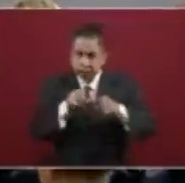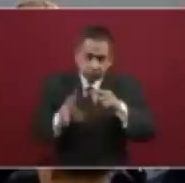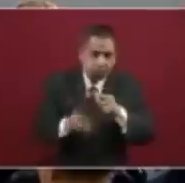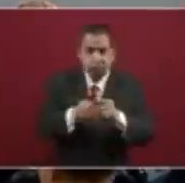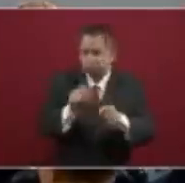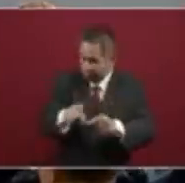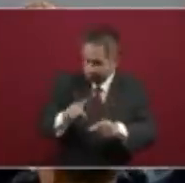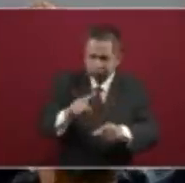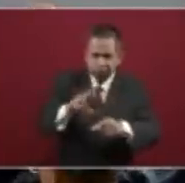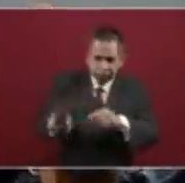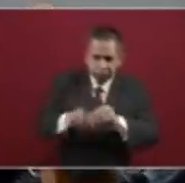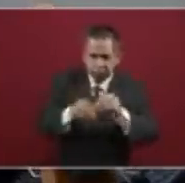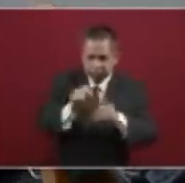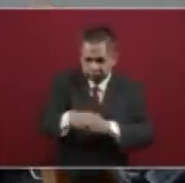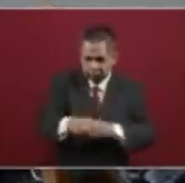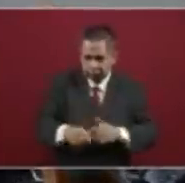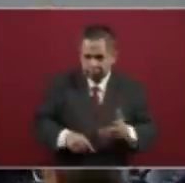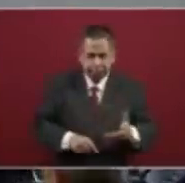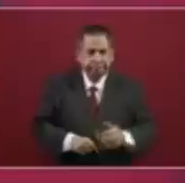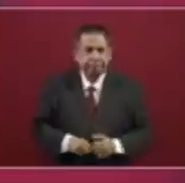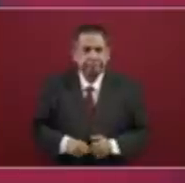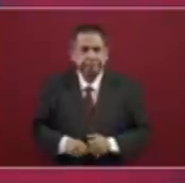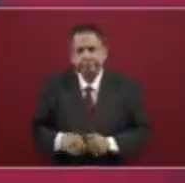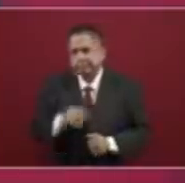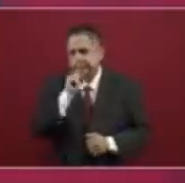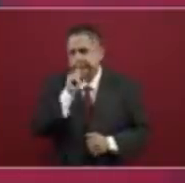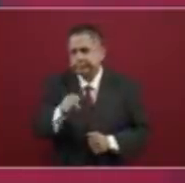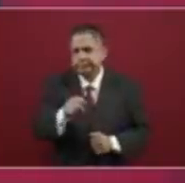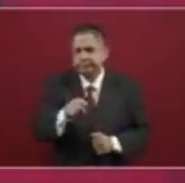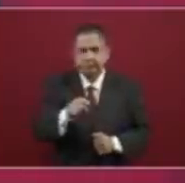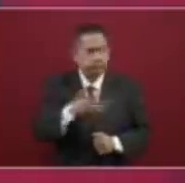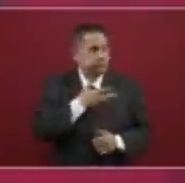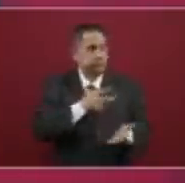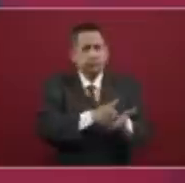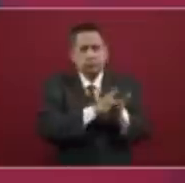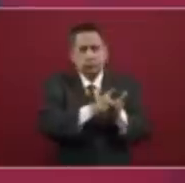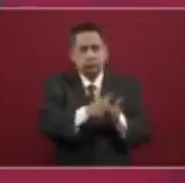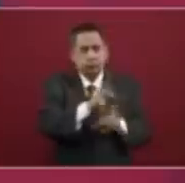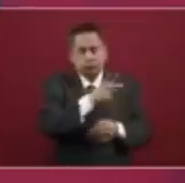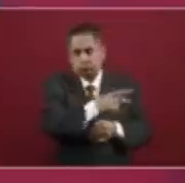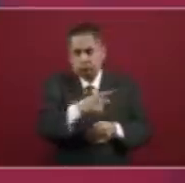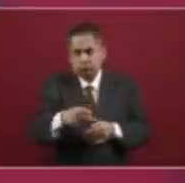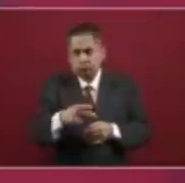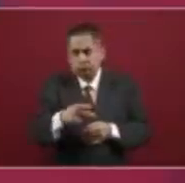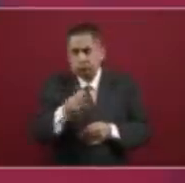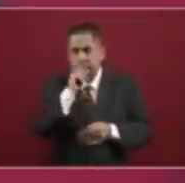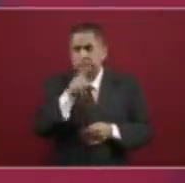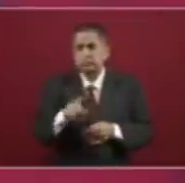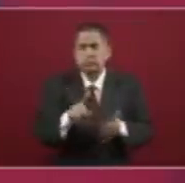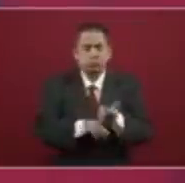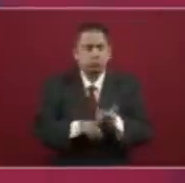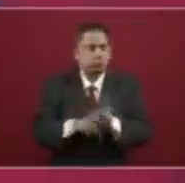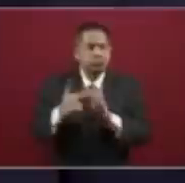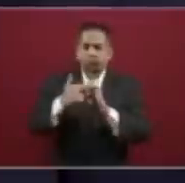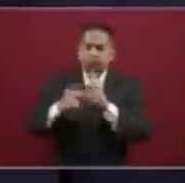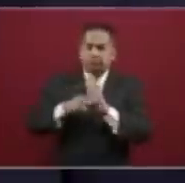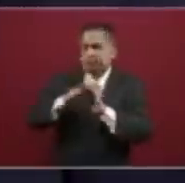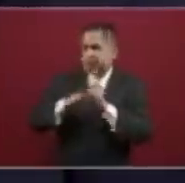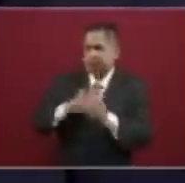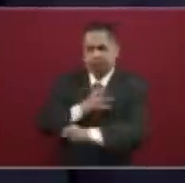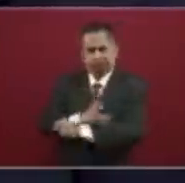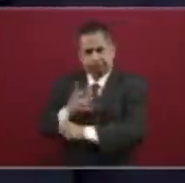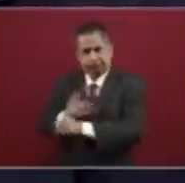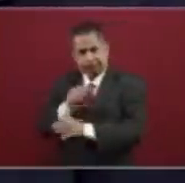Además, o sea, y están ejerciendo un derecho, pero también es un asunto de principios para nosotros.